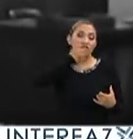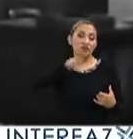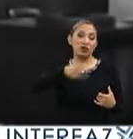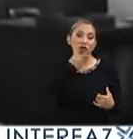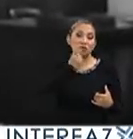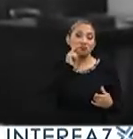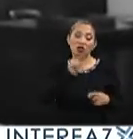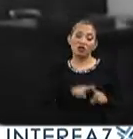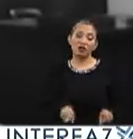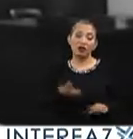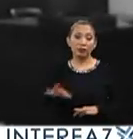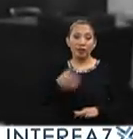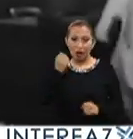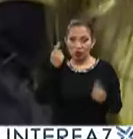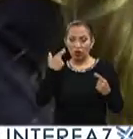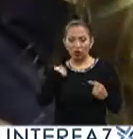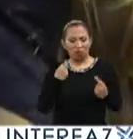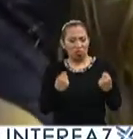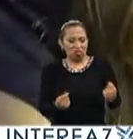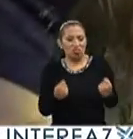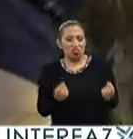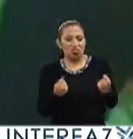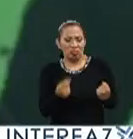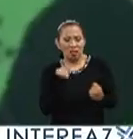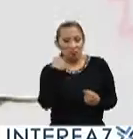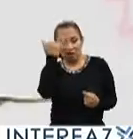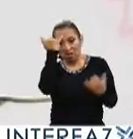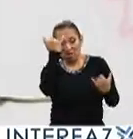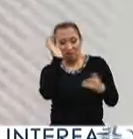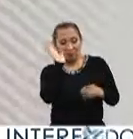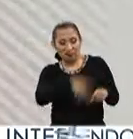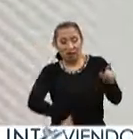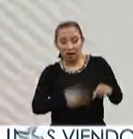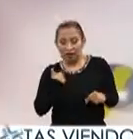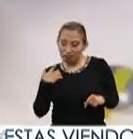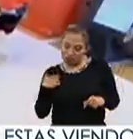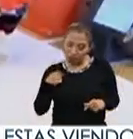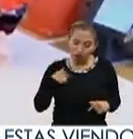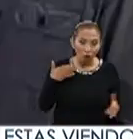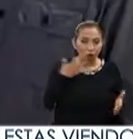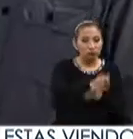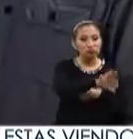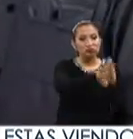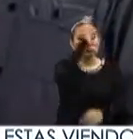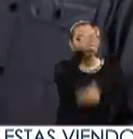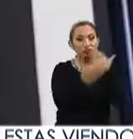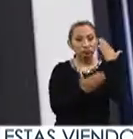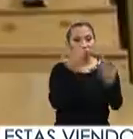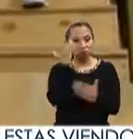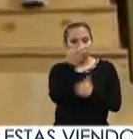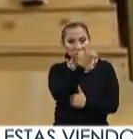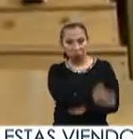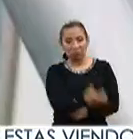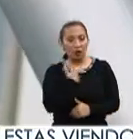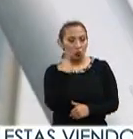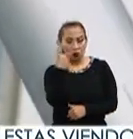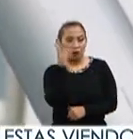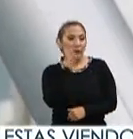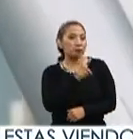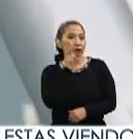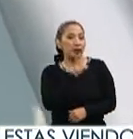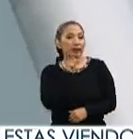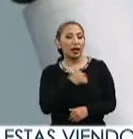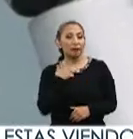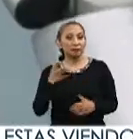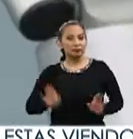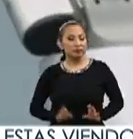de género. Algunas han desafiado estos estereotipos tomando las riendas de sus elecciones de vida, entre ellas las